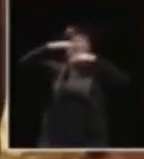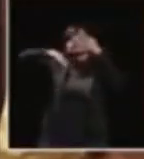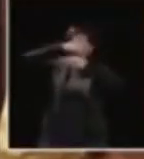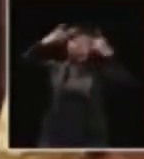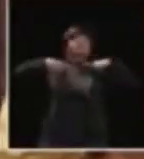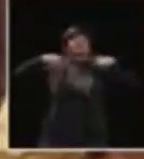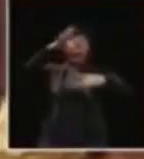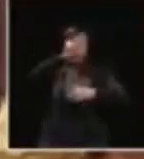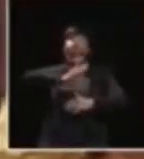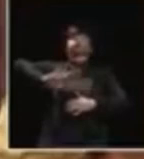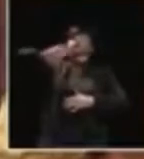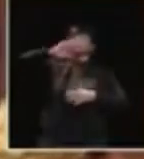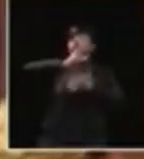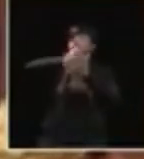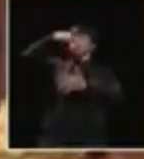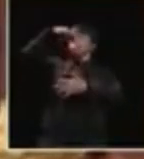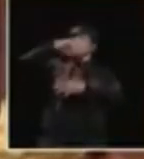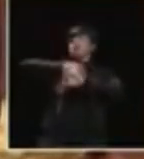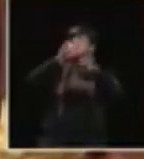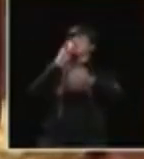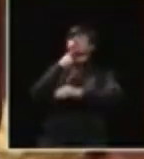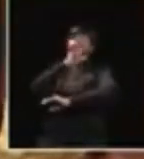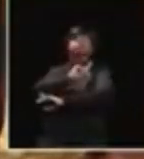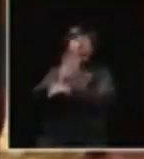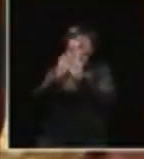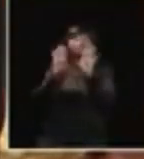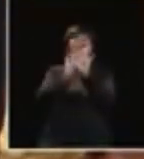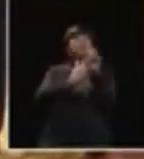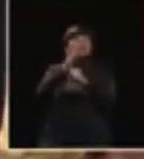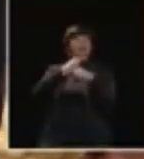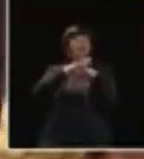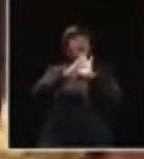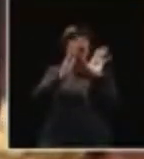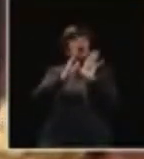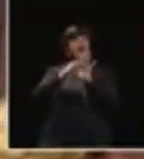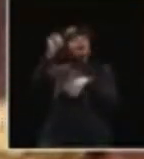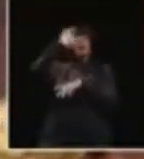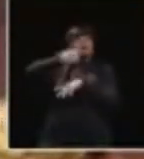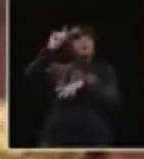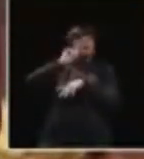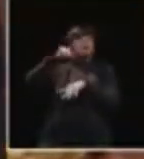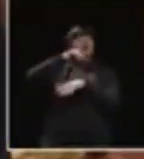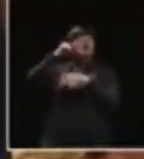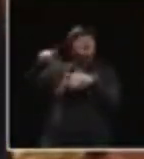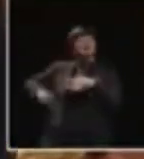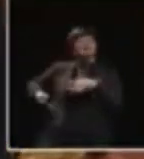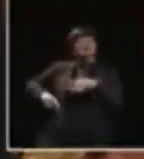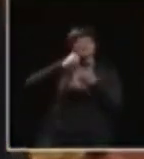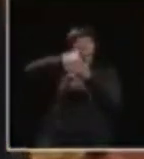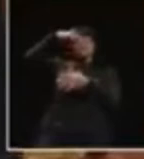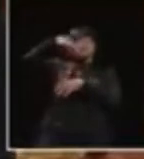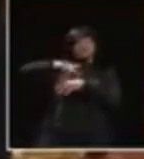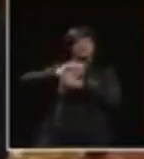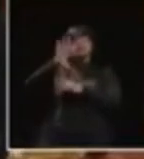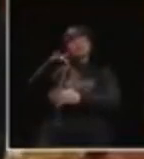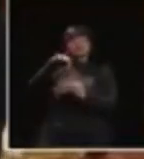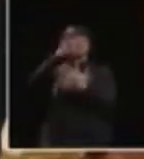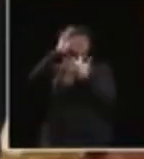la Ciudad de México la declaración de la titular de la Jefatura de Gobierno de la Ciudad de México electa.